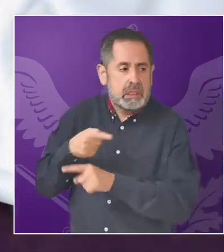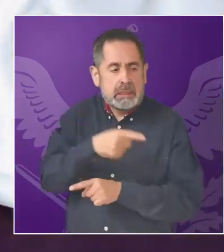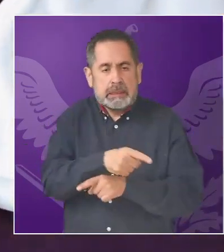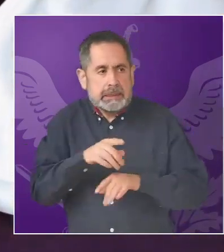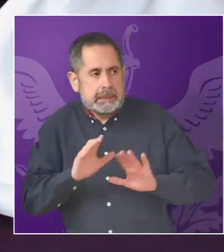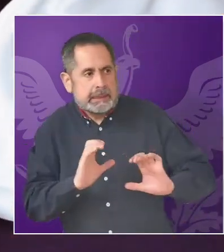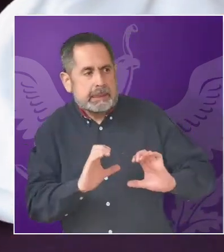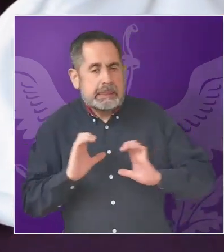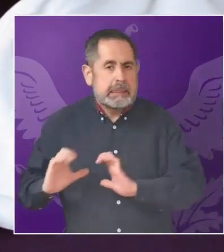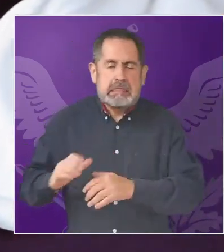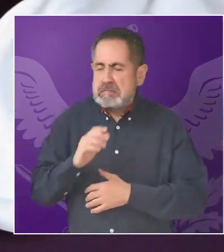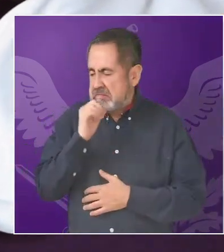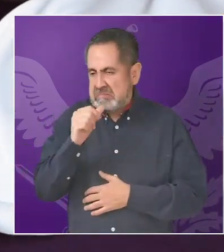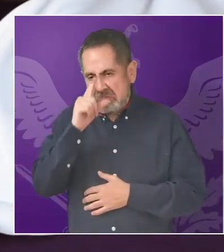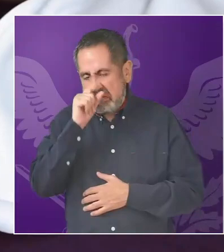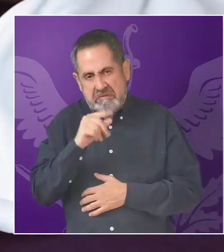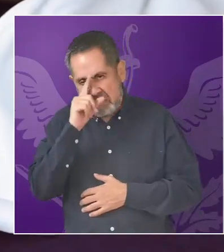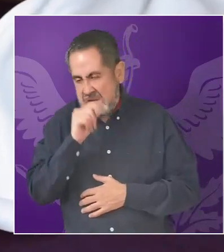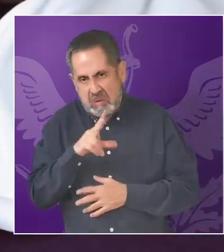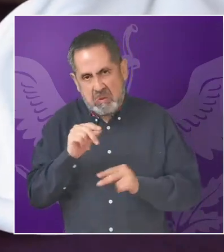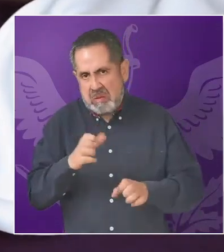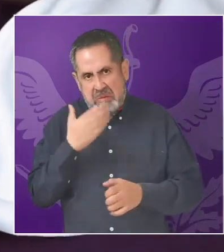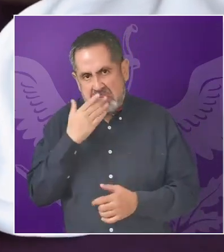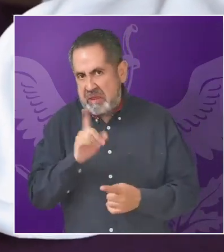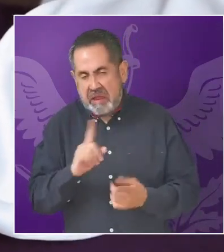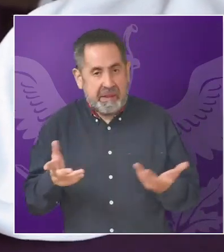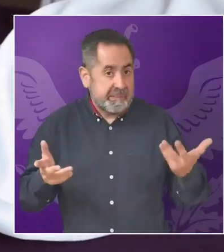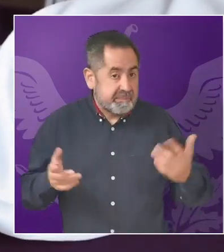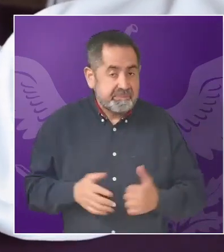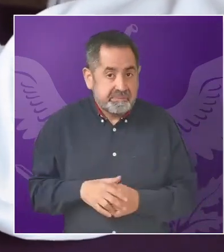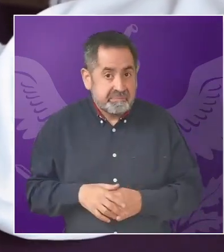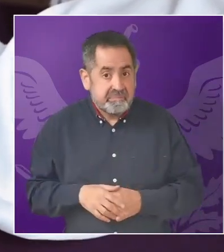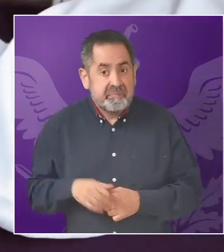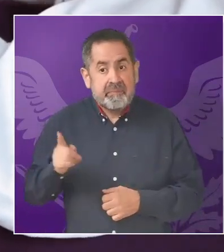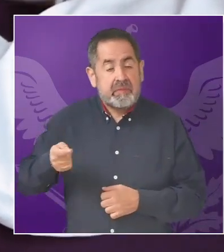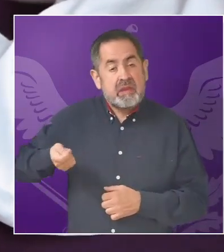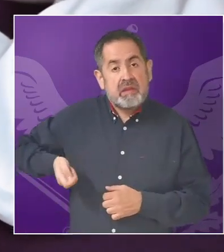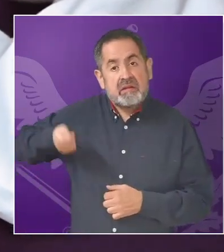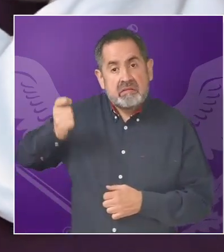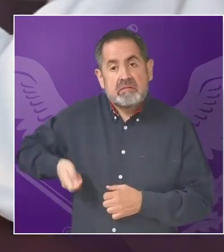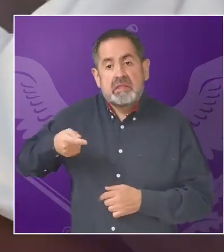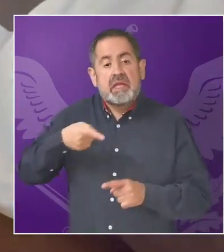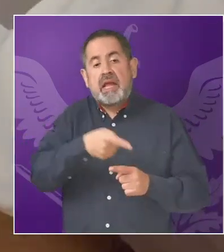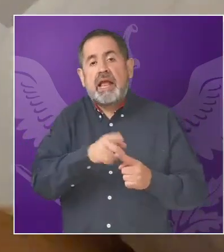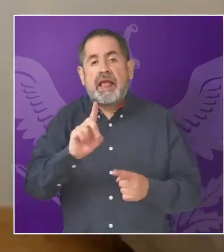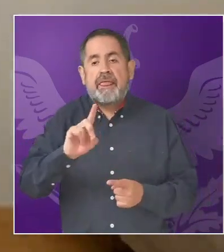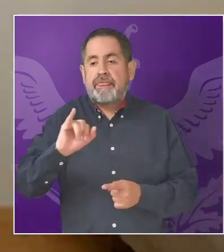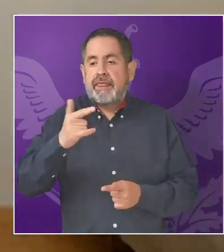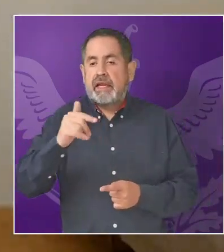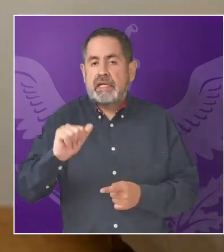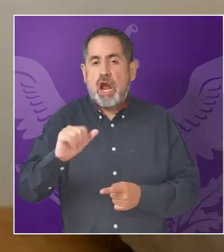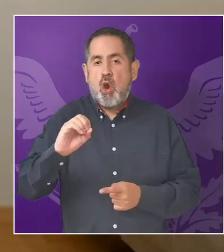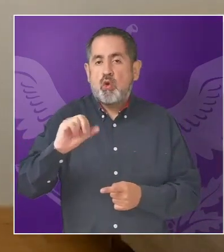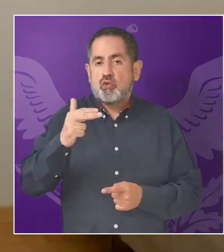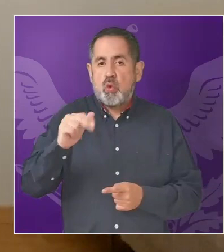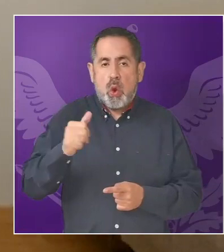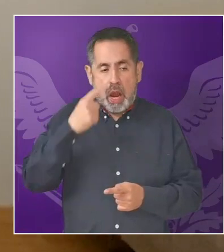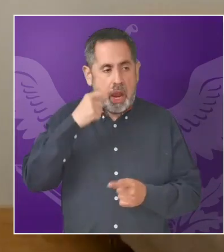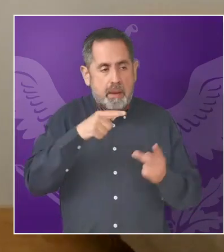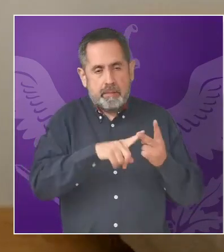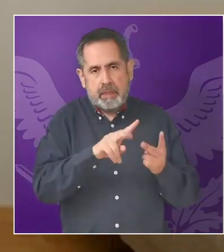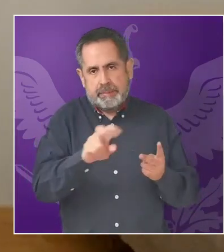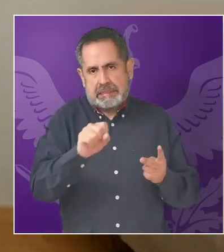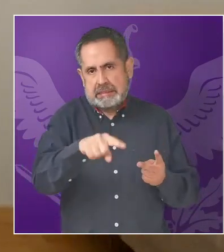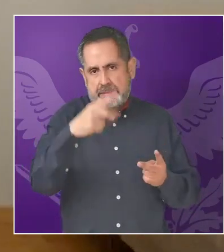asesinatos en contra de personas defensoras de los derechos humanos. En ese sentido, la sentencia en el caso de